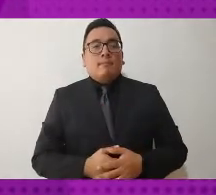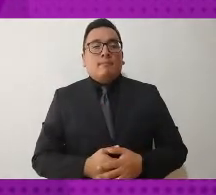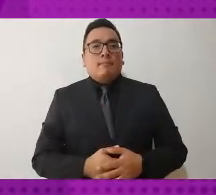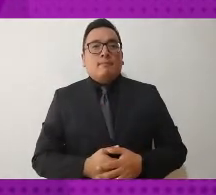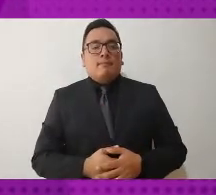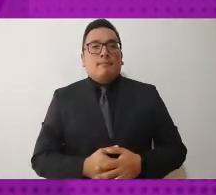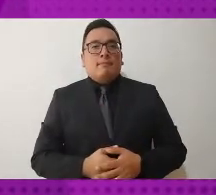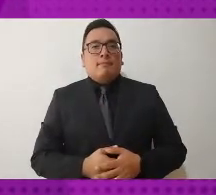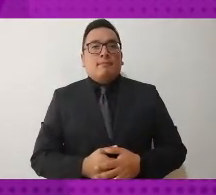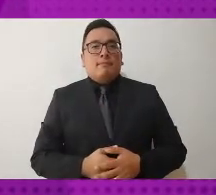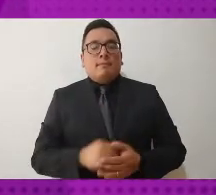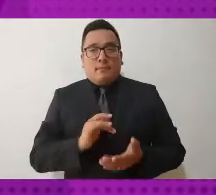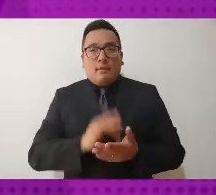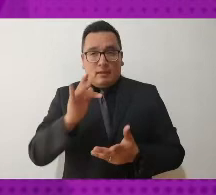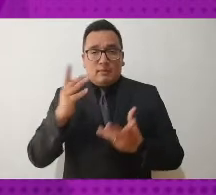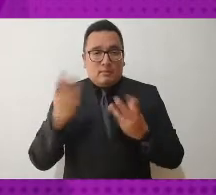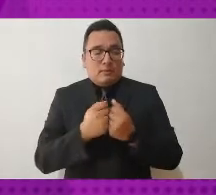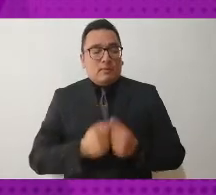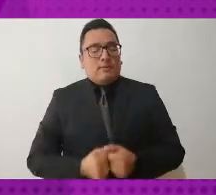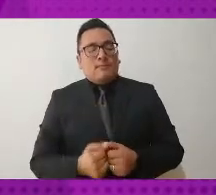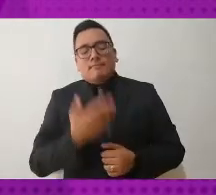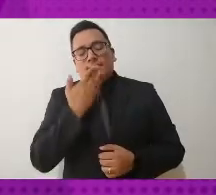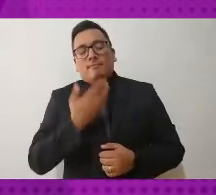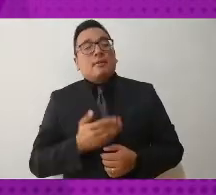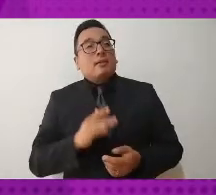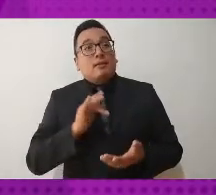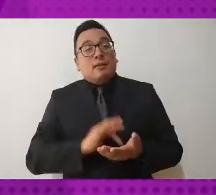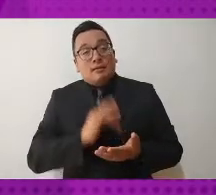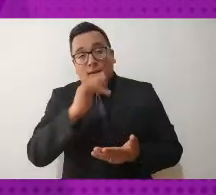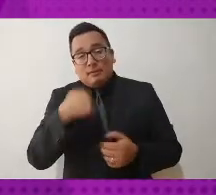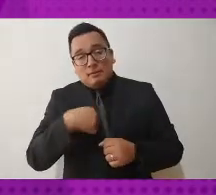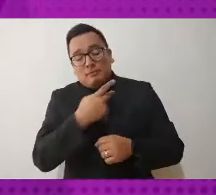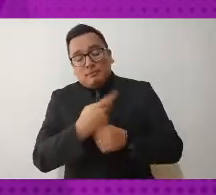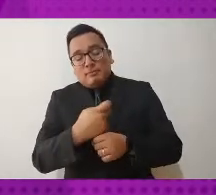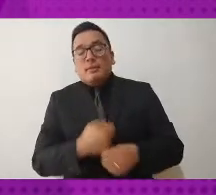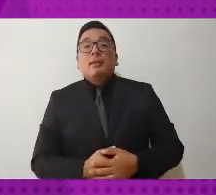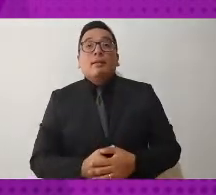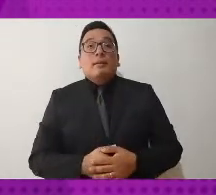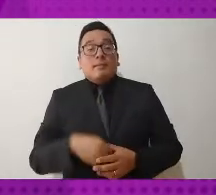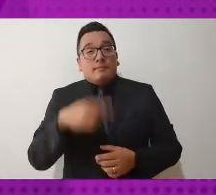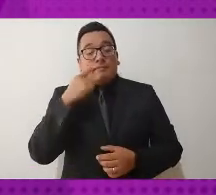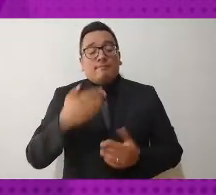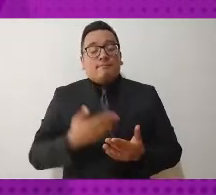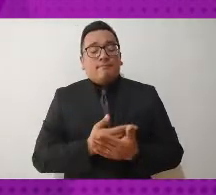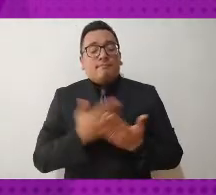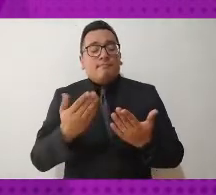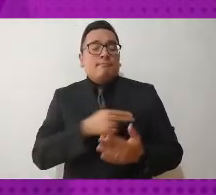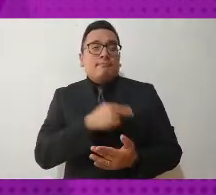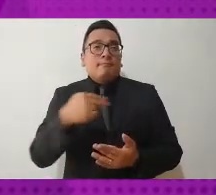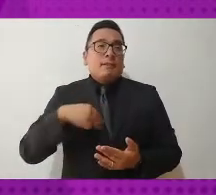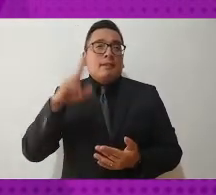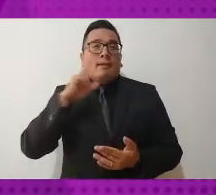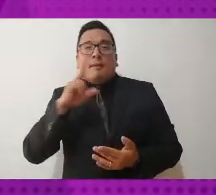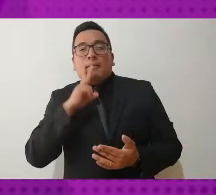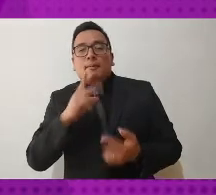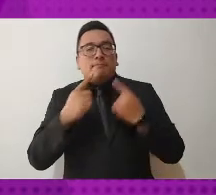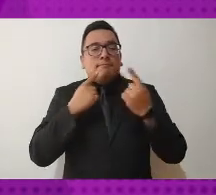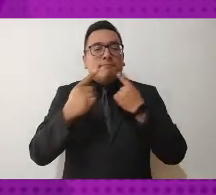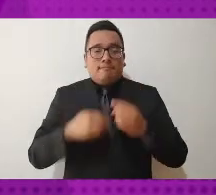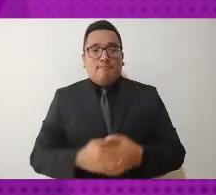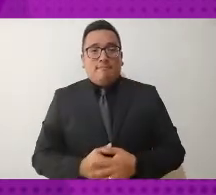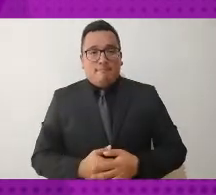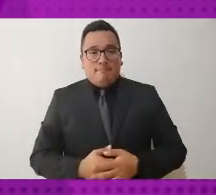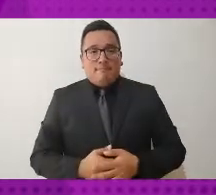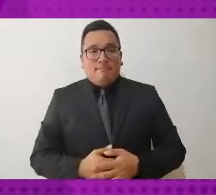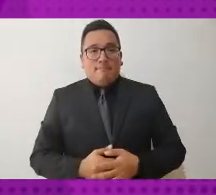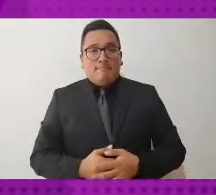a este programa de la urna no queda Muchísimas gracias a ti Óscar por la invitación y Pues bueno aquí estaremos tratando de resolver